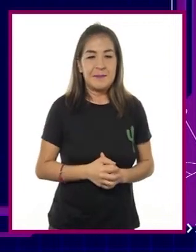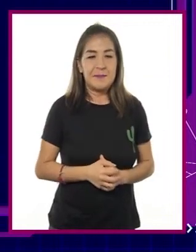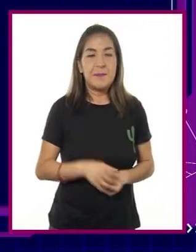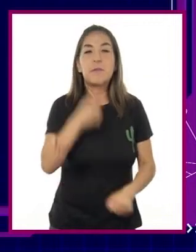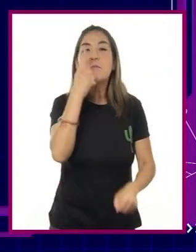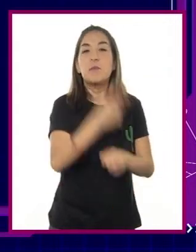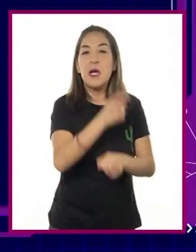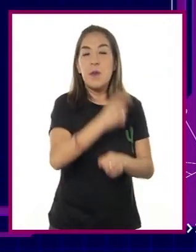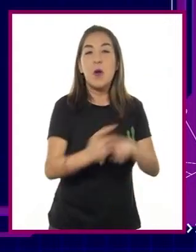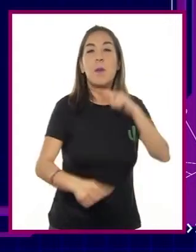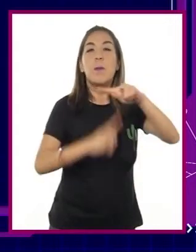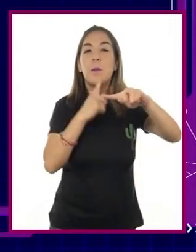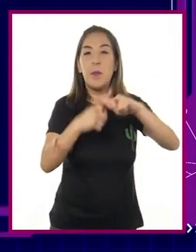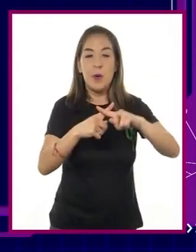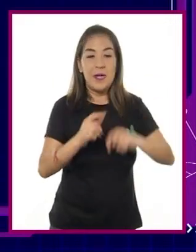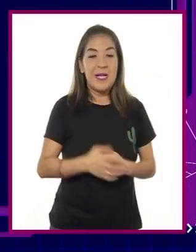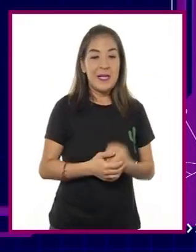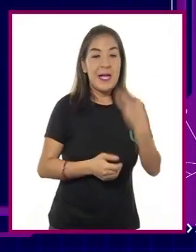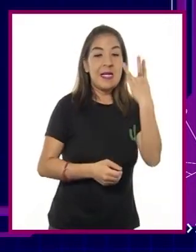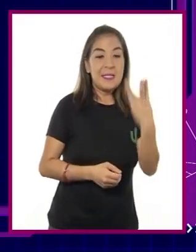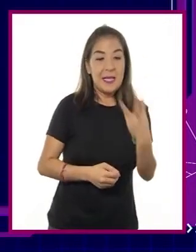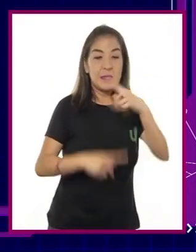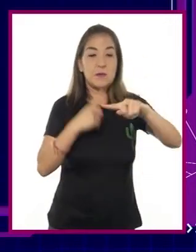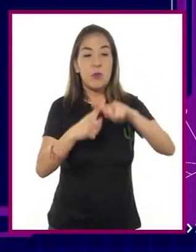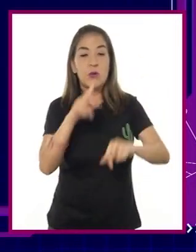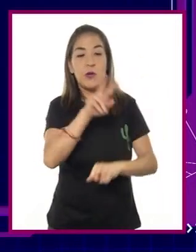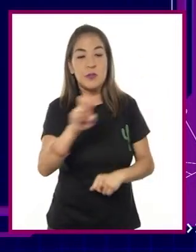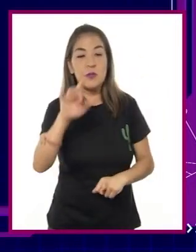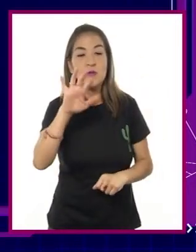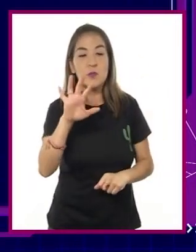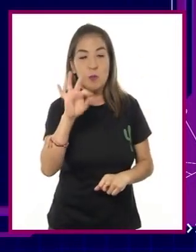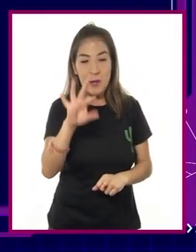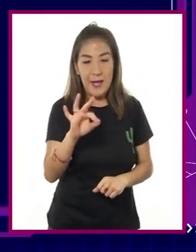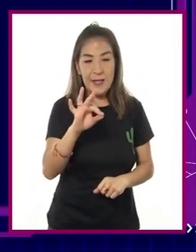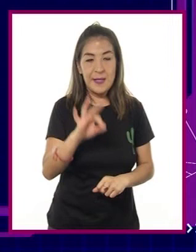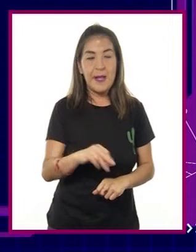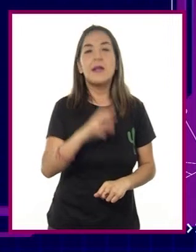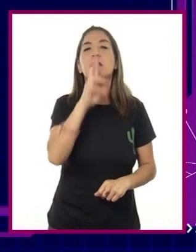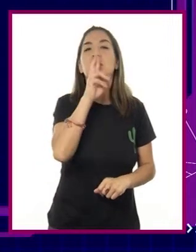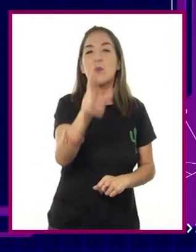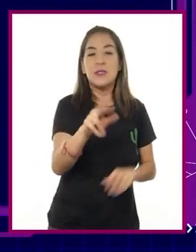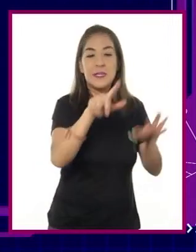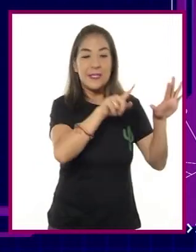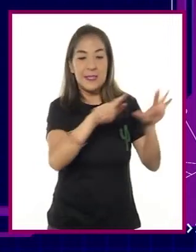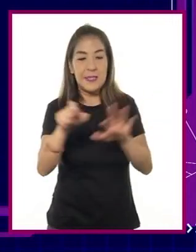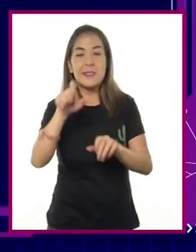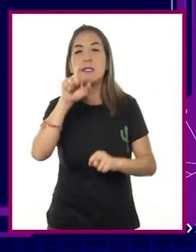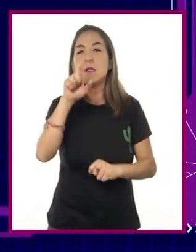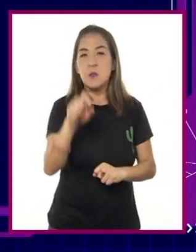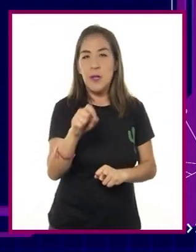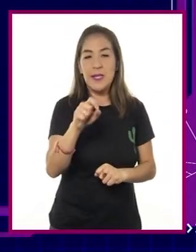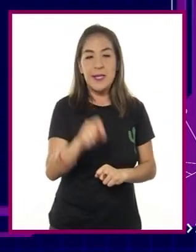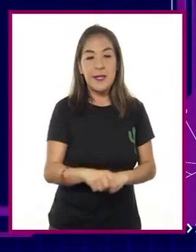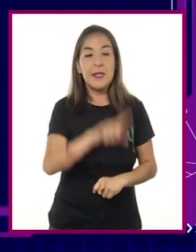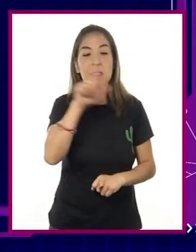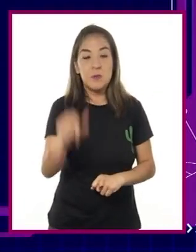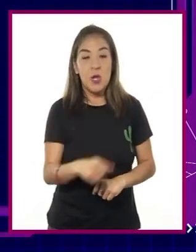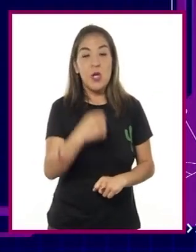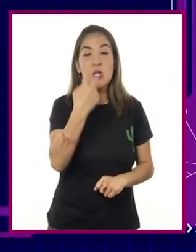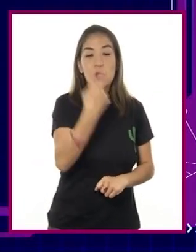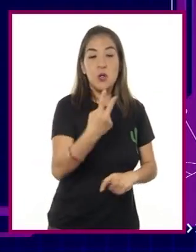Primero multiplicamos 3 por 240, que da como resultado 720. Y 2